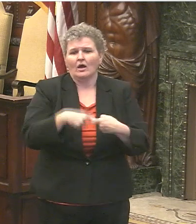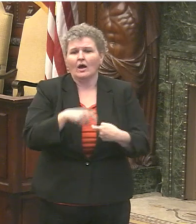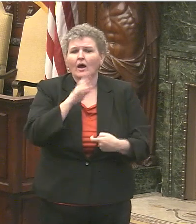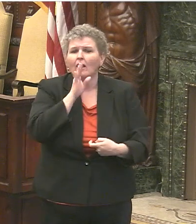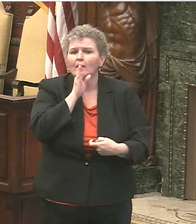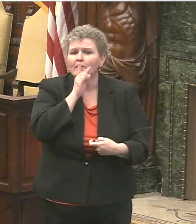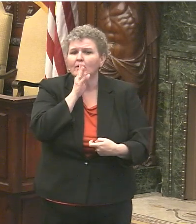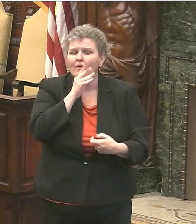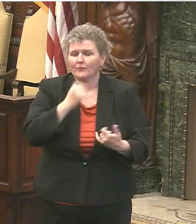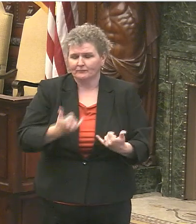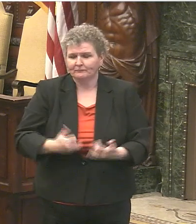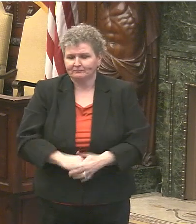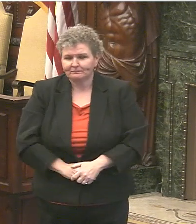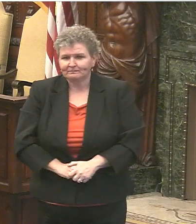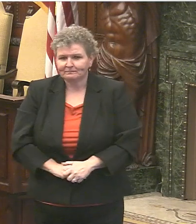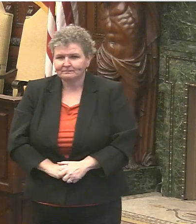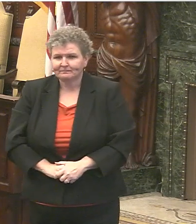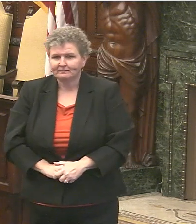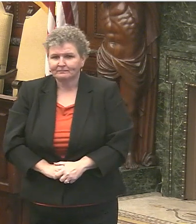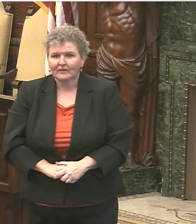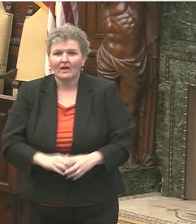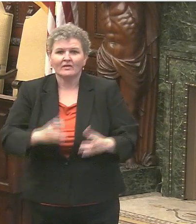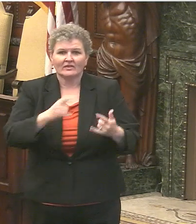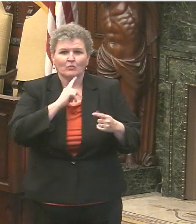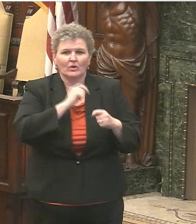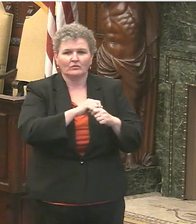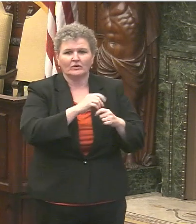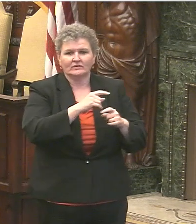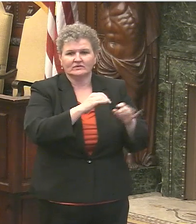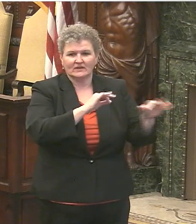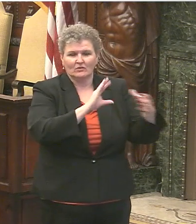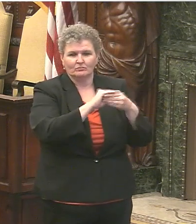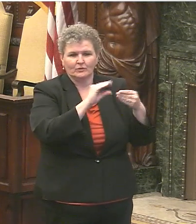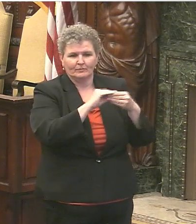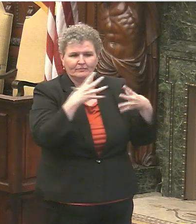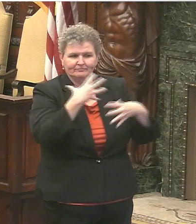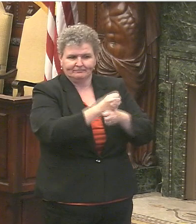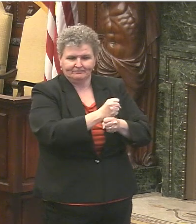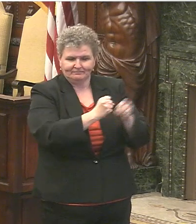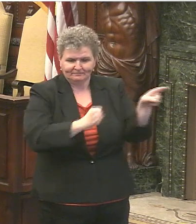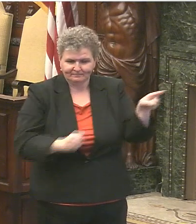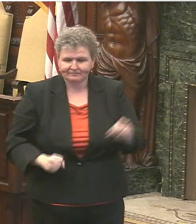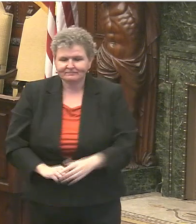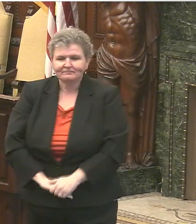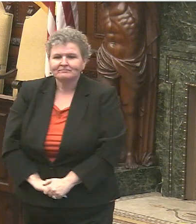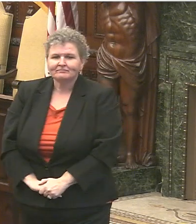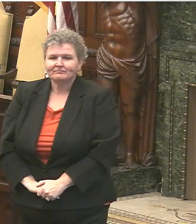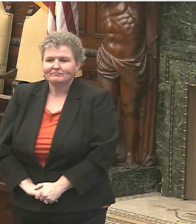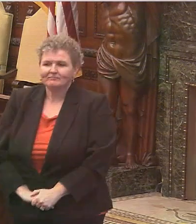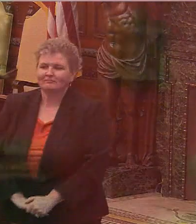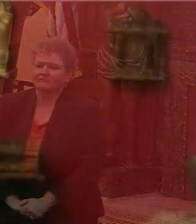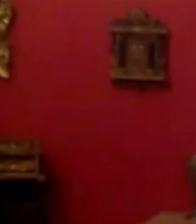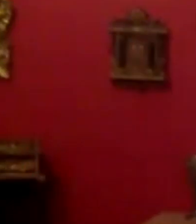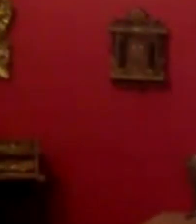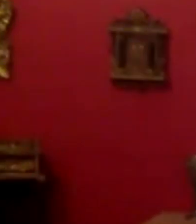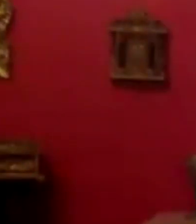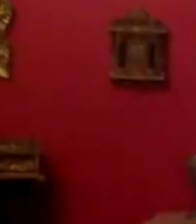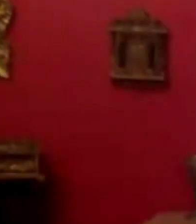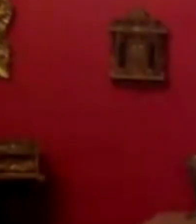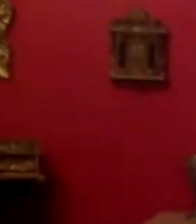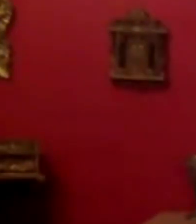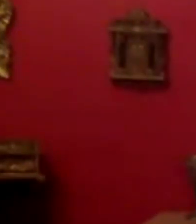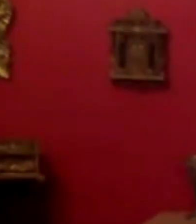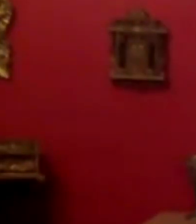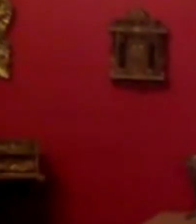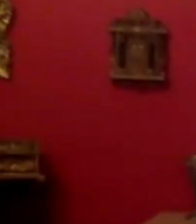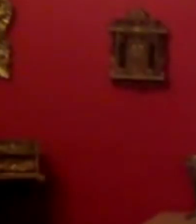language translation of both the mayor and Dr. Farley's remarks. Palabras del alcalde Jim Kenney para el 13 de octubre del